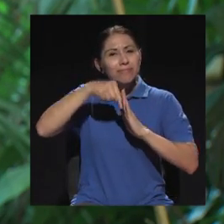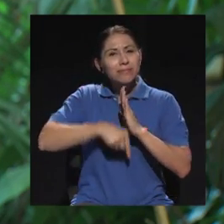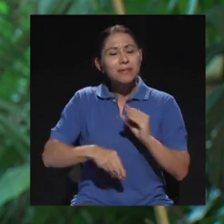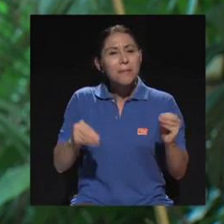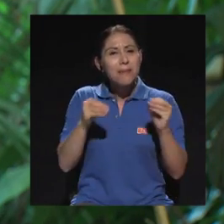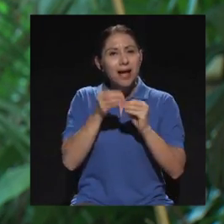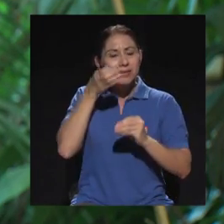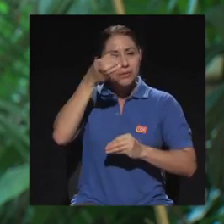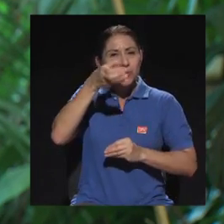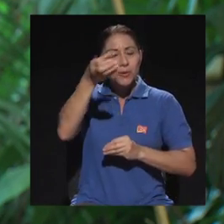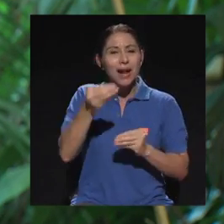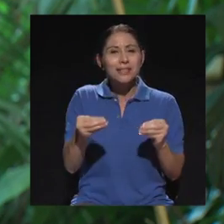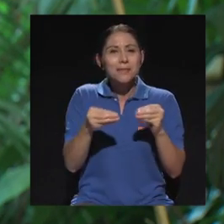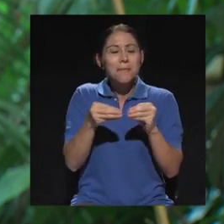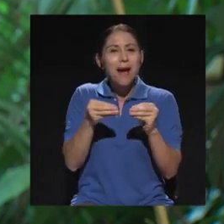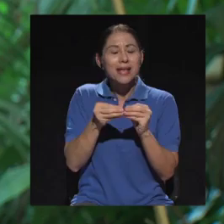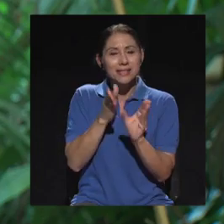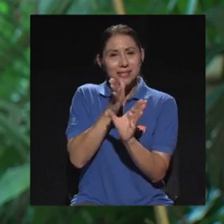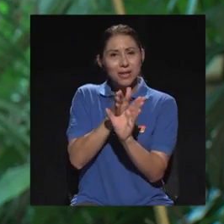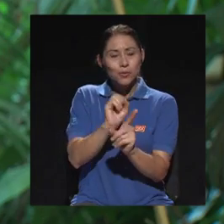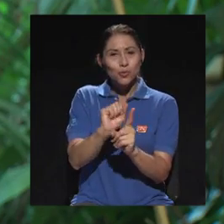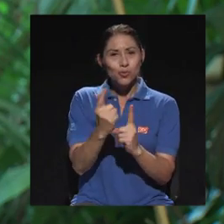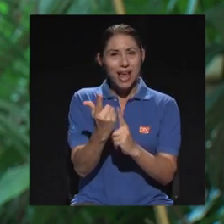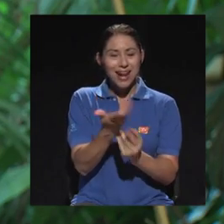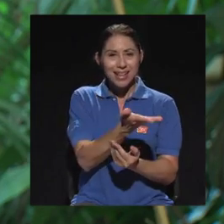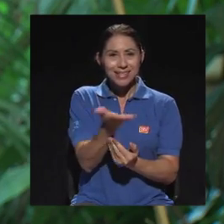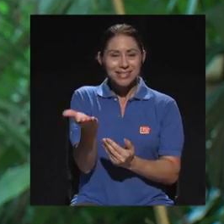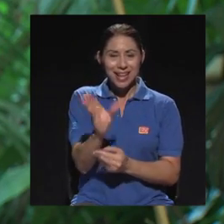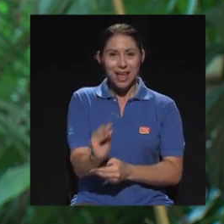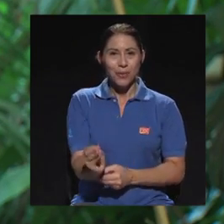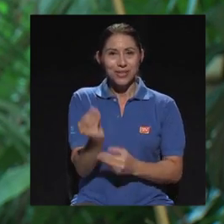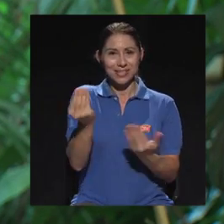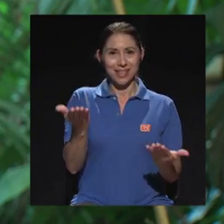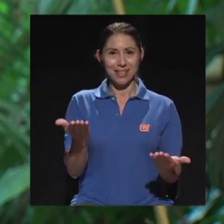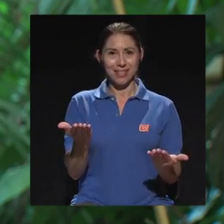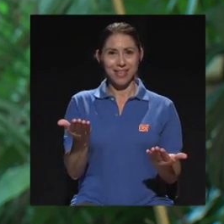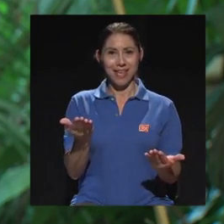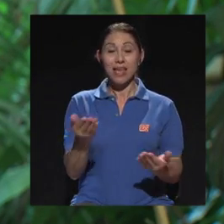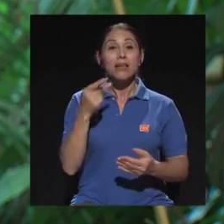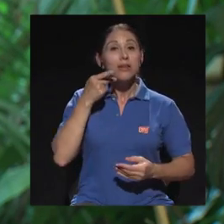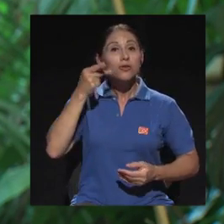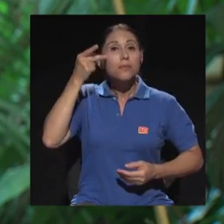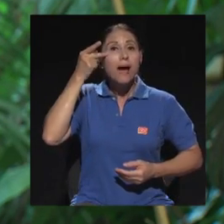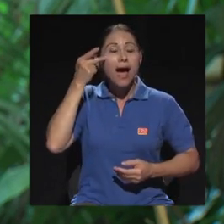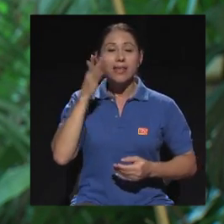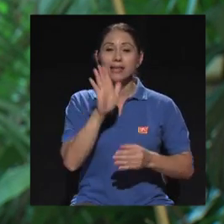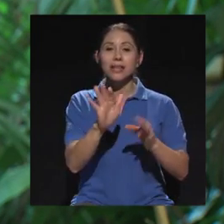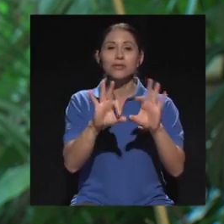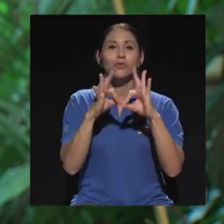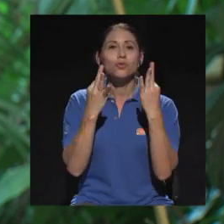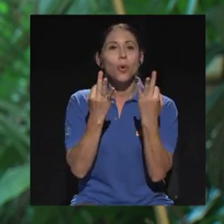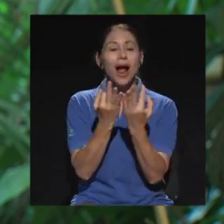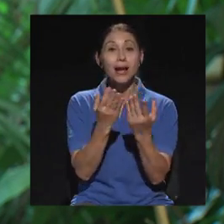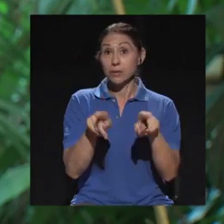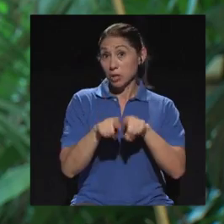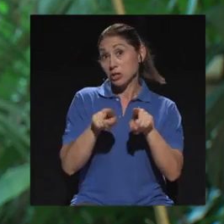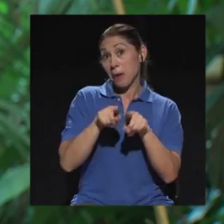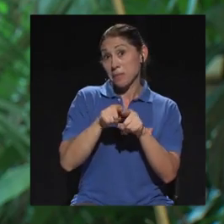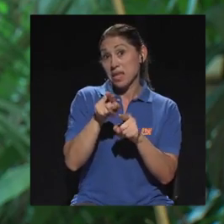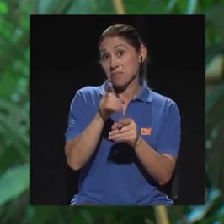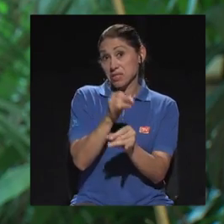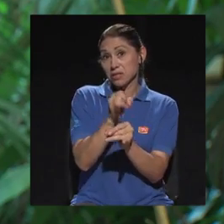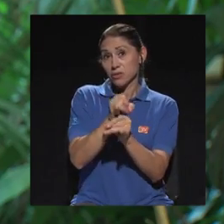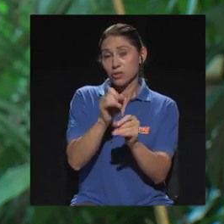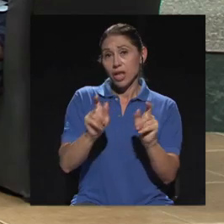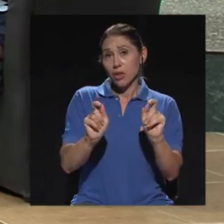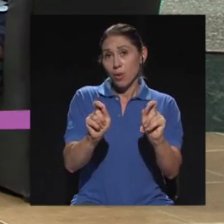aspectos, más culturales y más incluso psicosociales del adolescente, y que los padres, los hogares y bueno, los centros